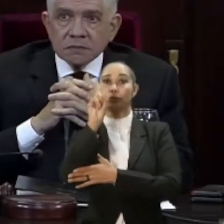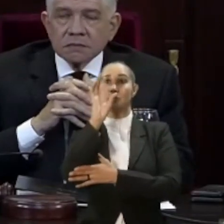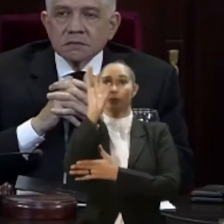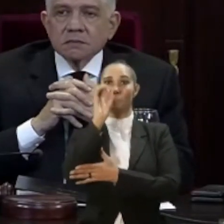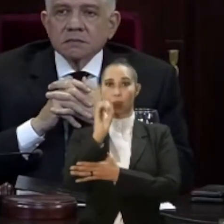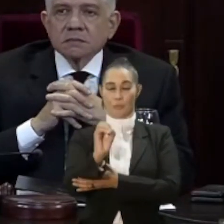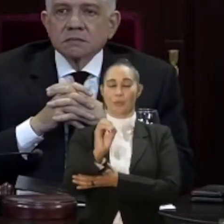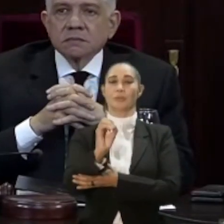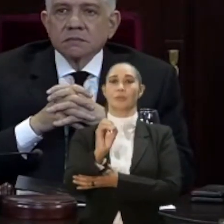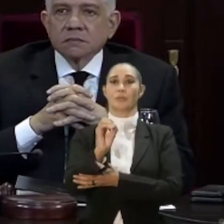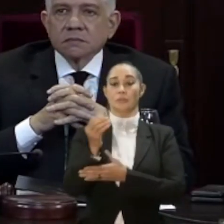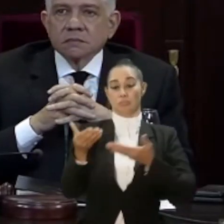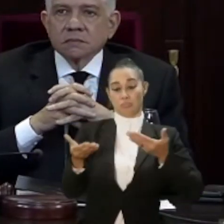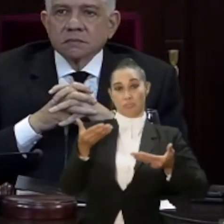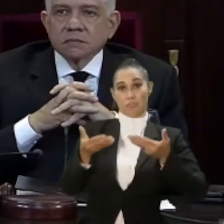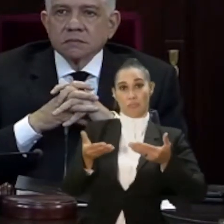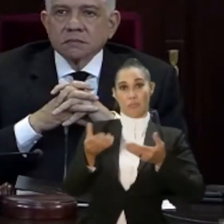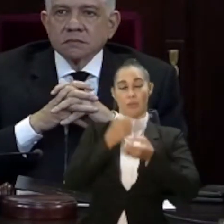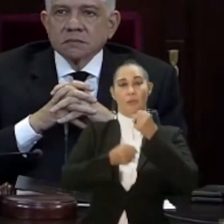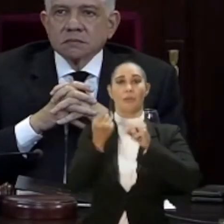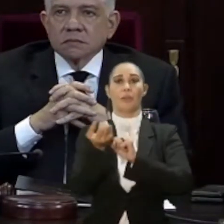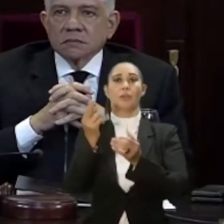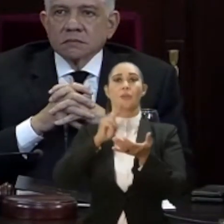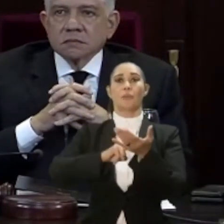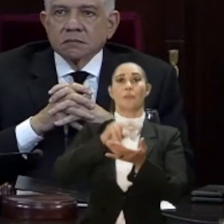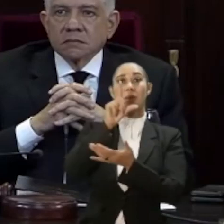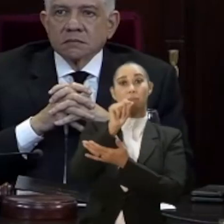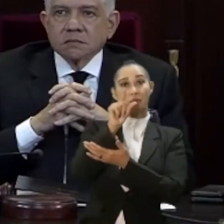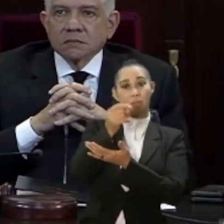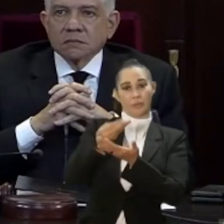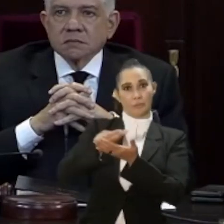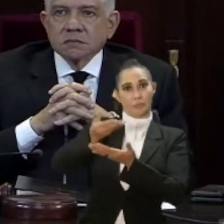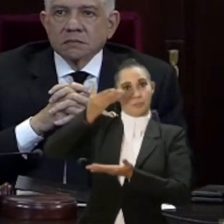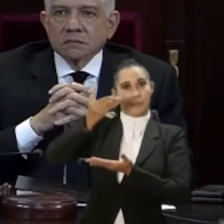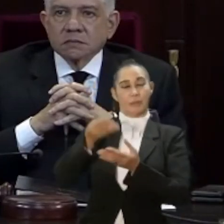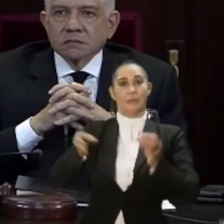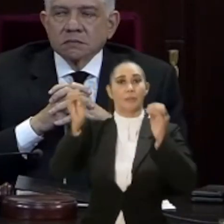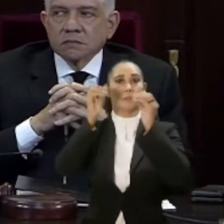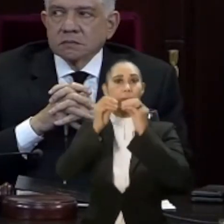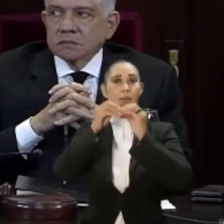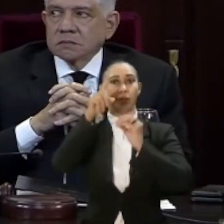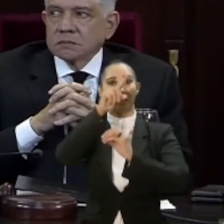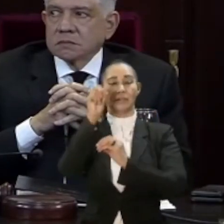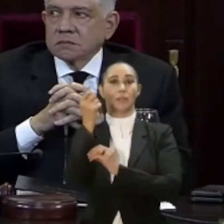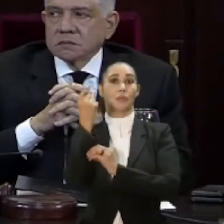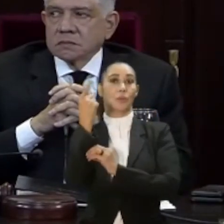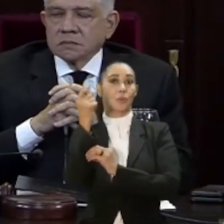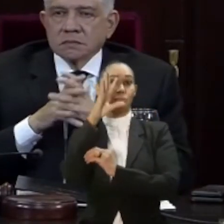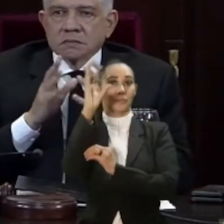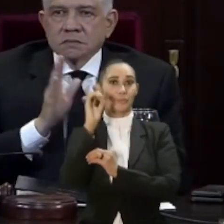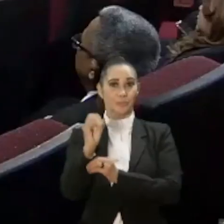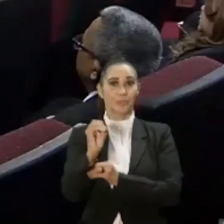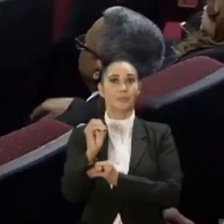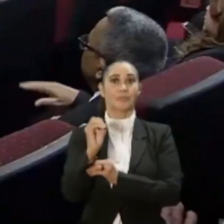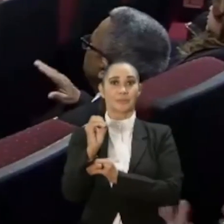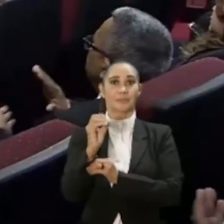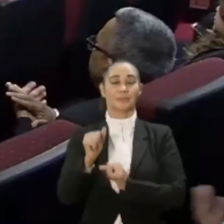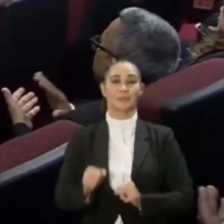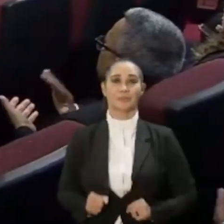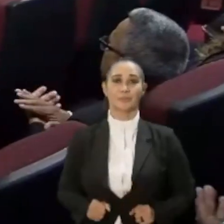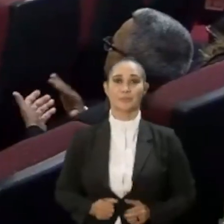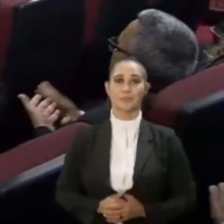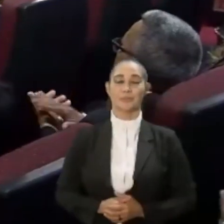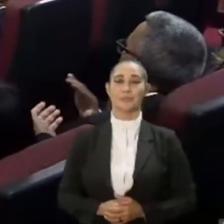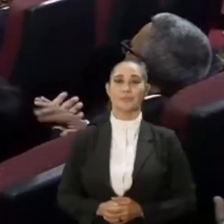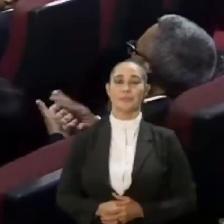35.1% y comparadas con las de 2020 un incremento de más del 111%.